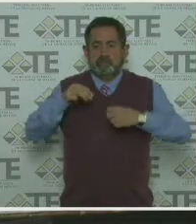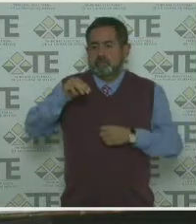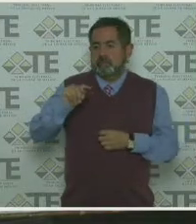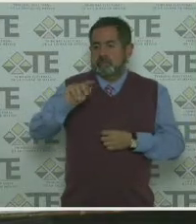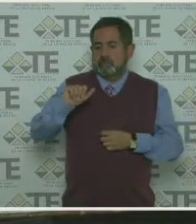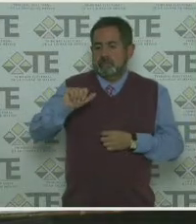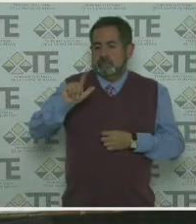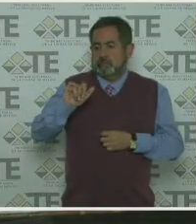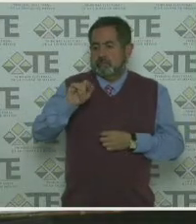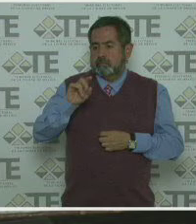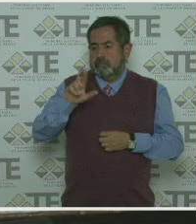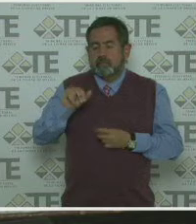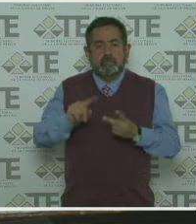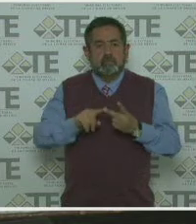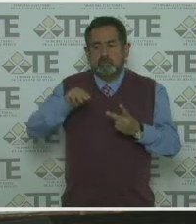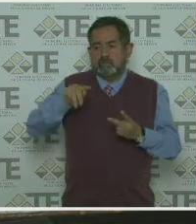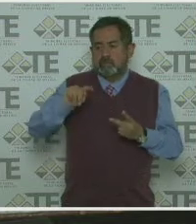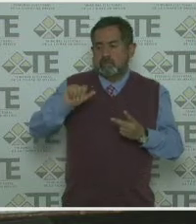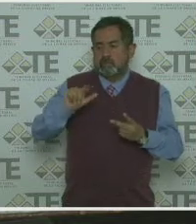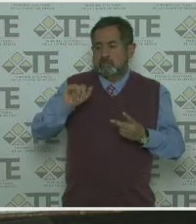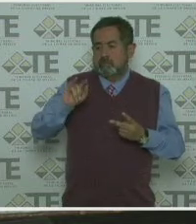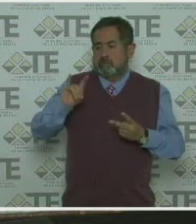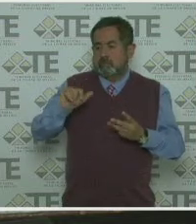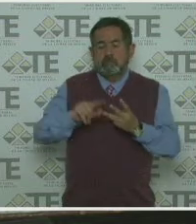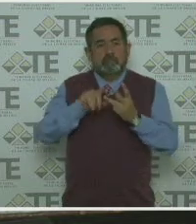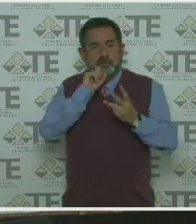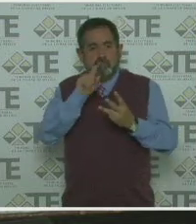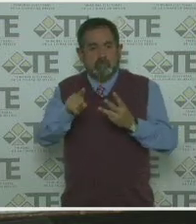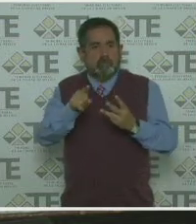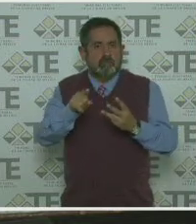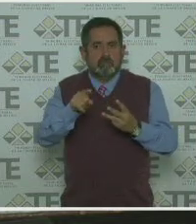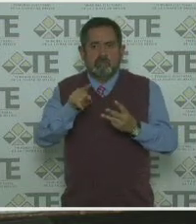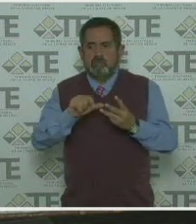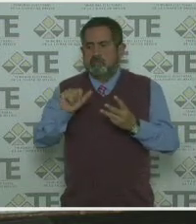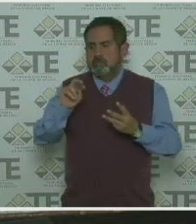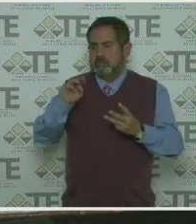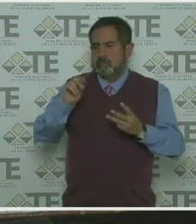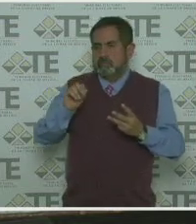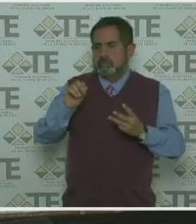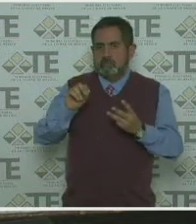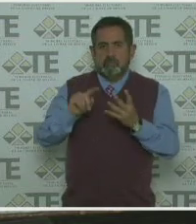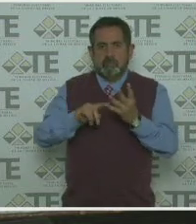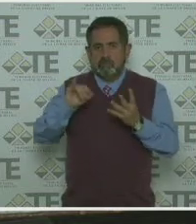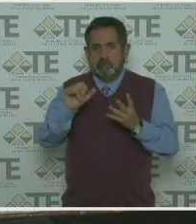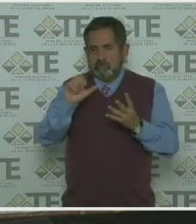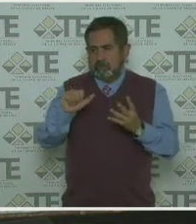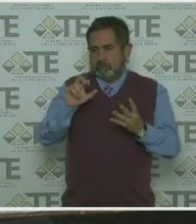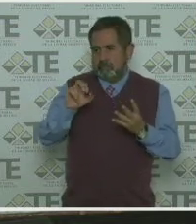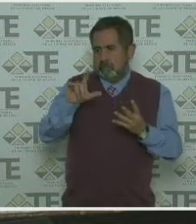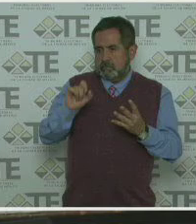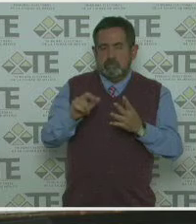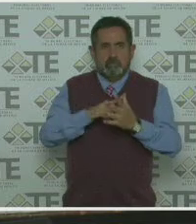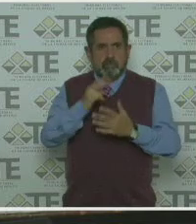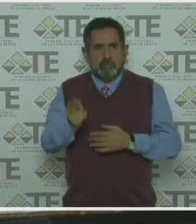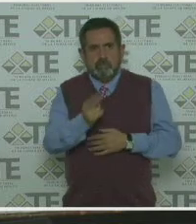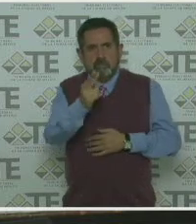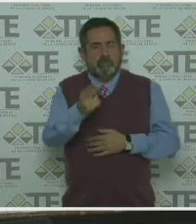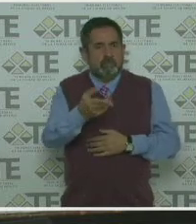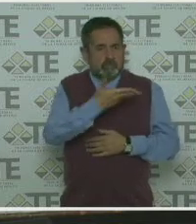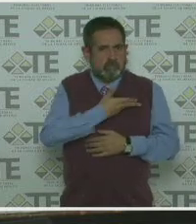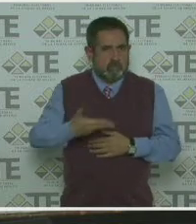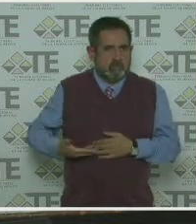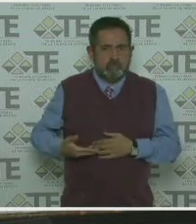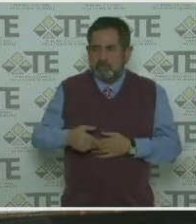Alejandra Chávez Camarena y Marta Leticia Mercado Ramírez, así como los colegiados Armando Mesa Hernández, Juan Carlos Sánchez León y usted, magistrado